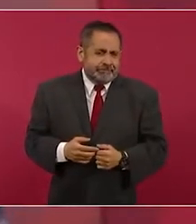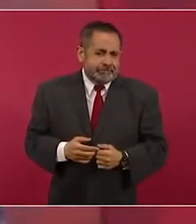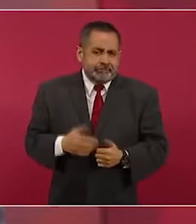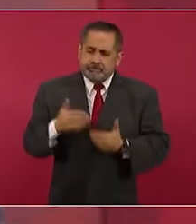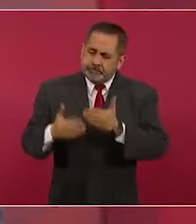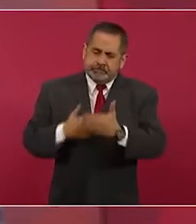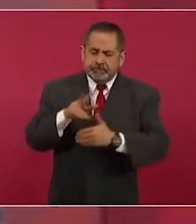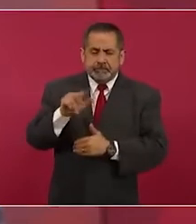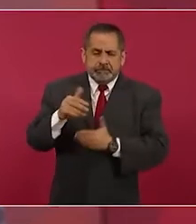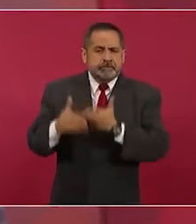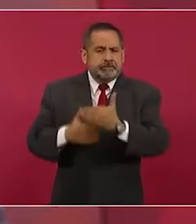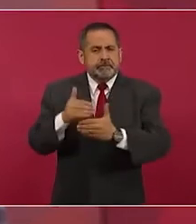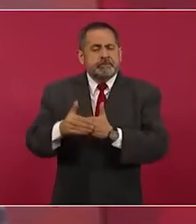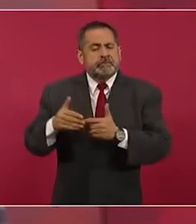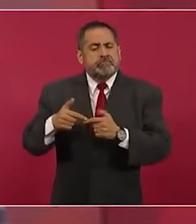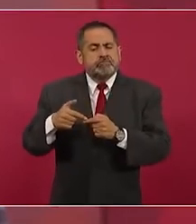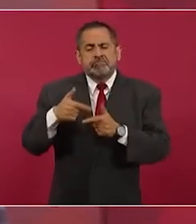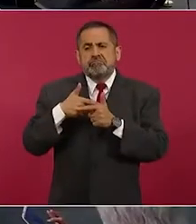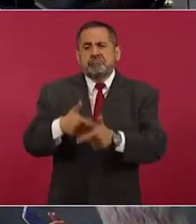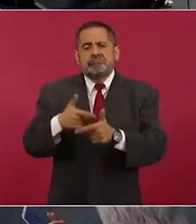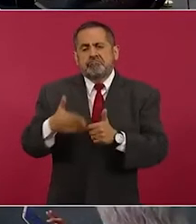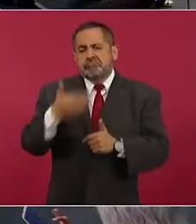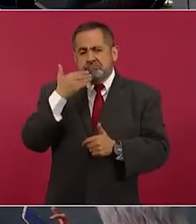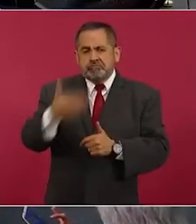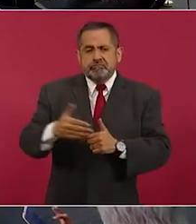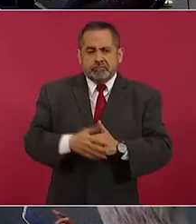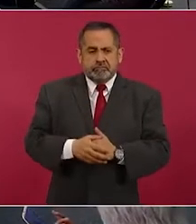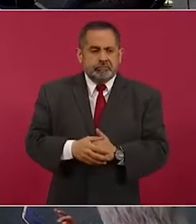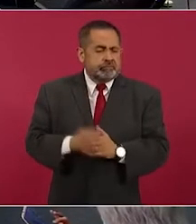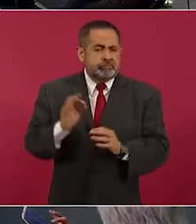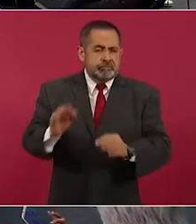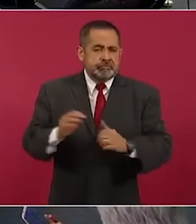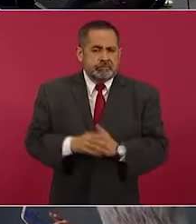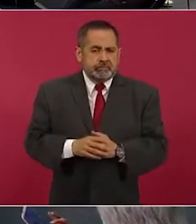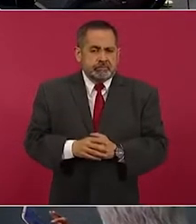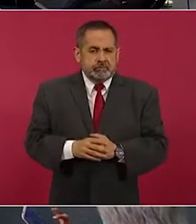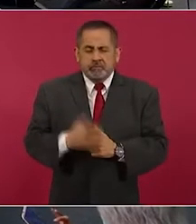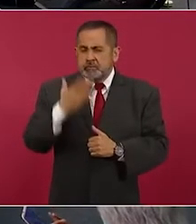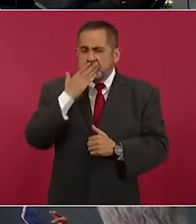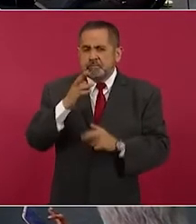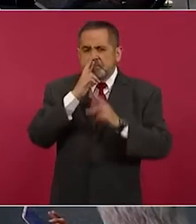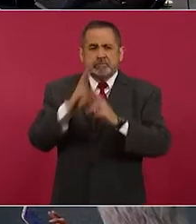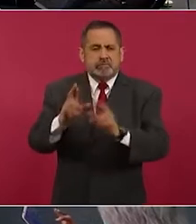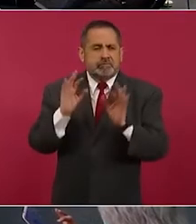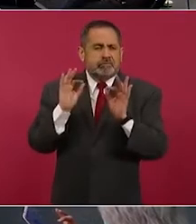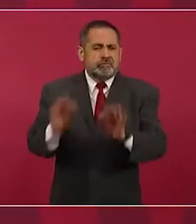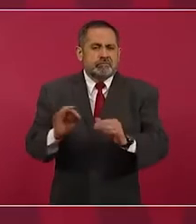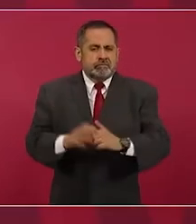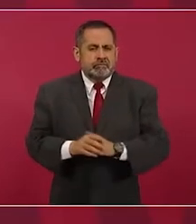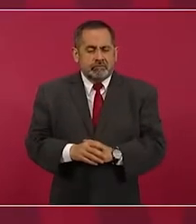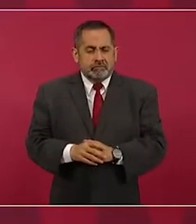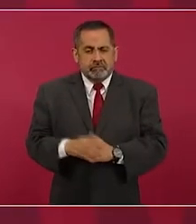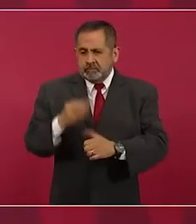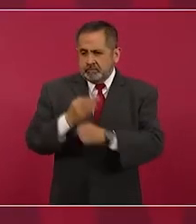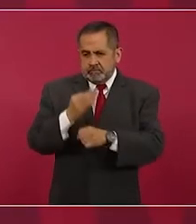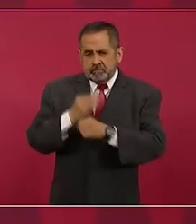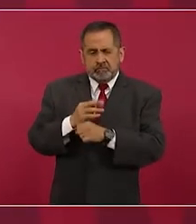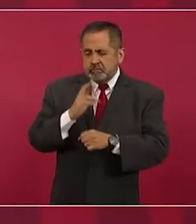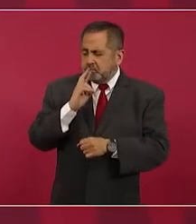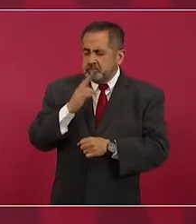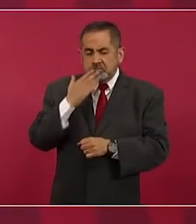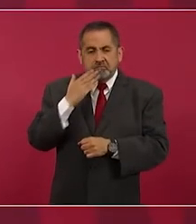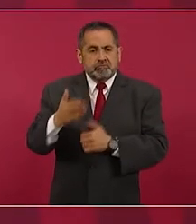vamos avanzando. Ya son buenos los resultados en esta materia.